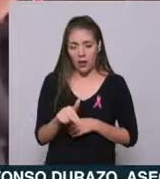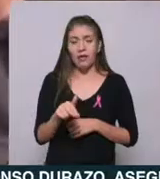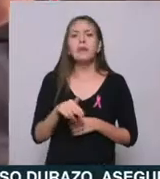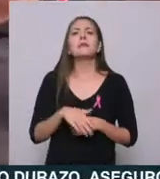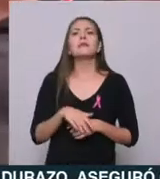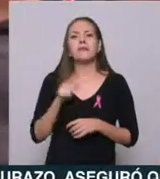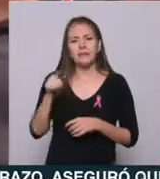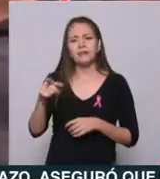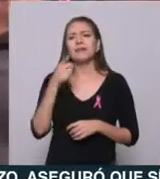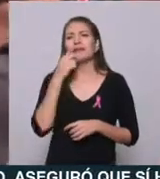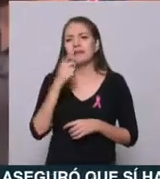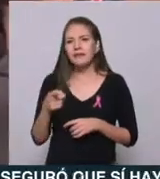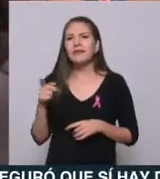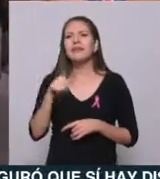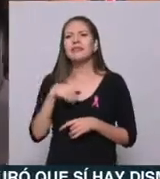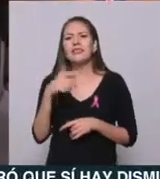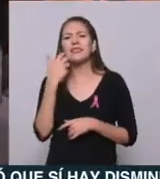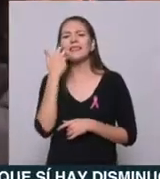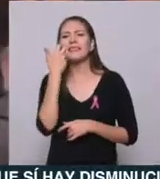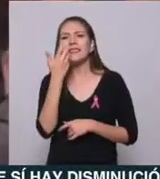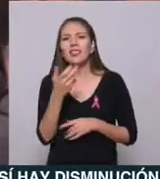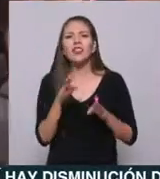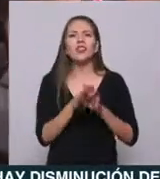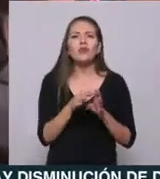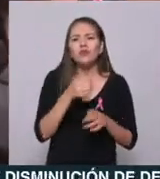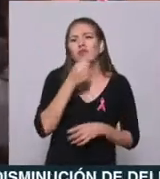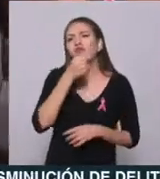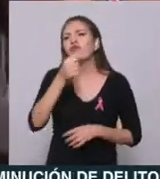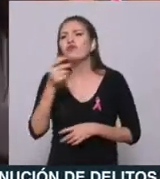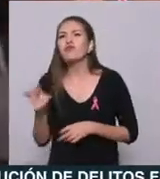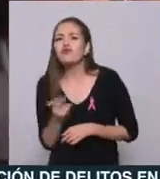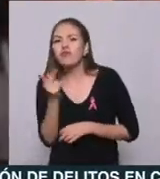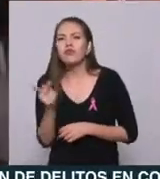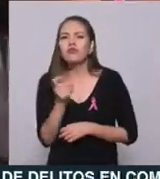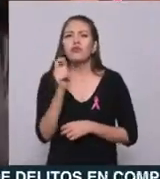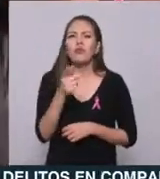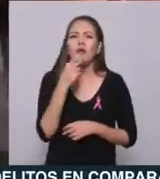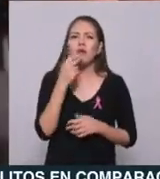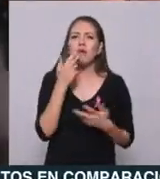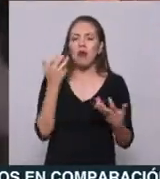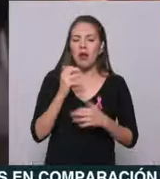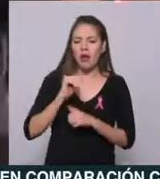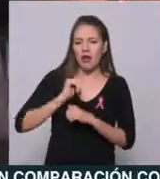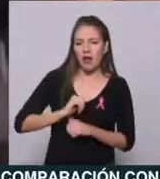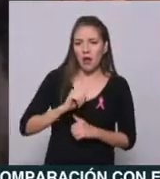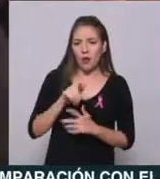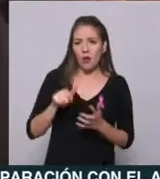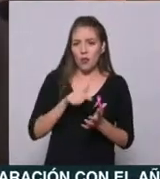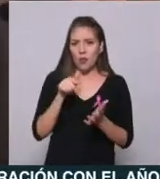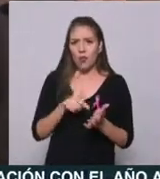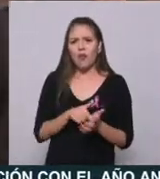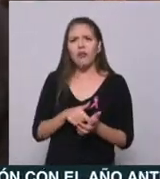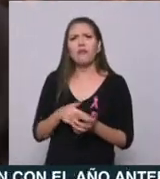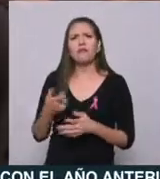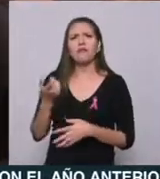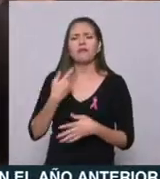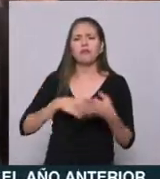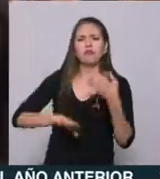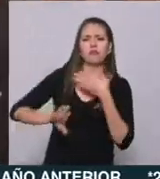en el intento por entrevistar al administrador de este sitio, fuimos agredidos